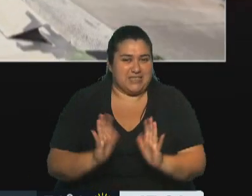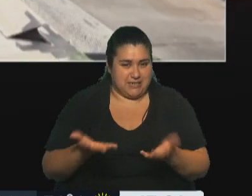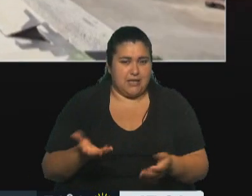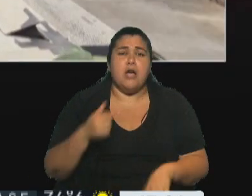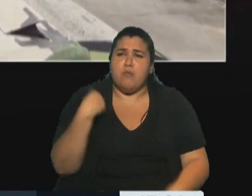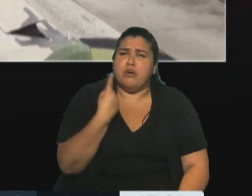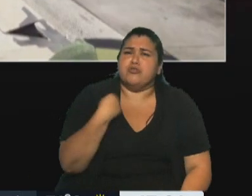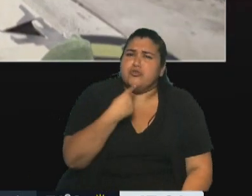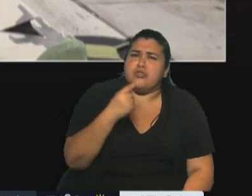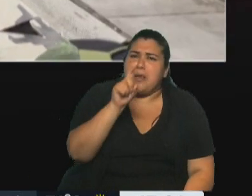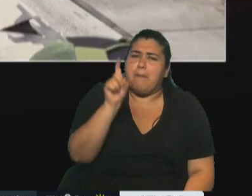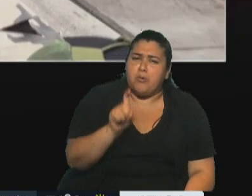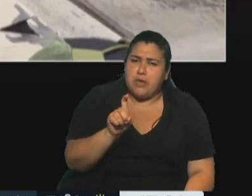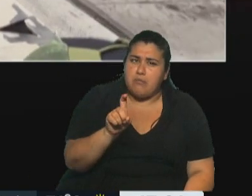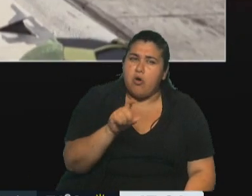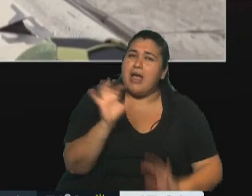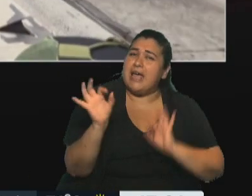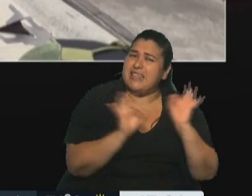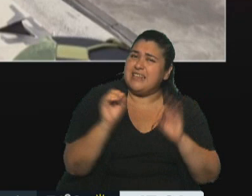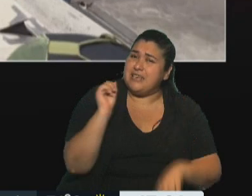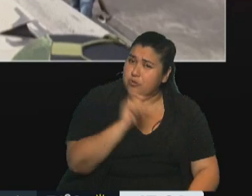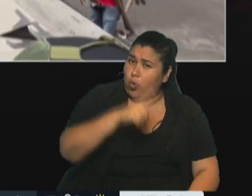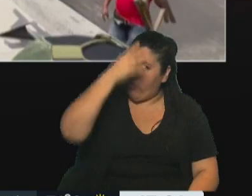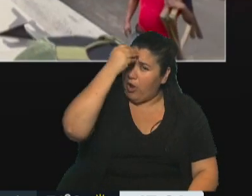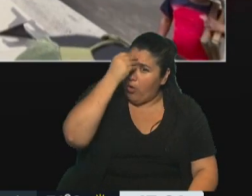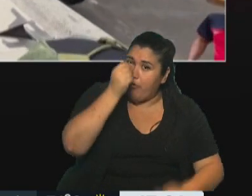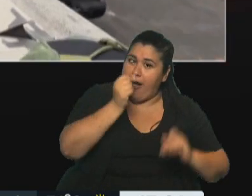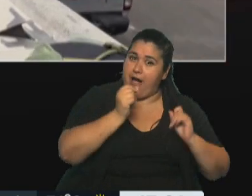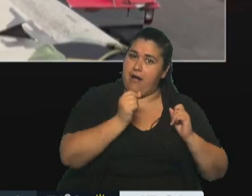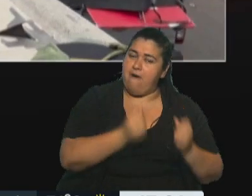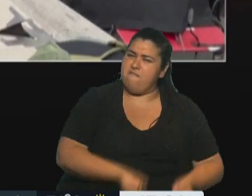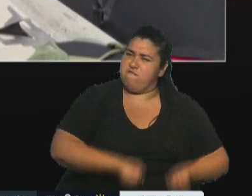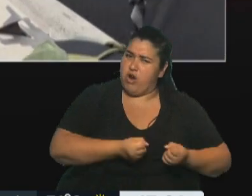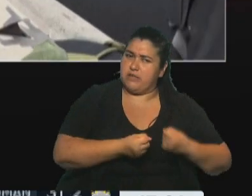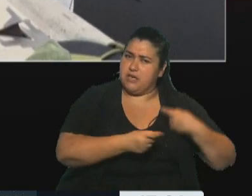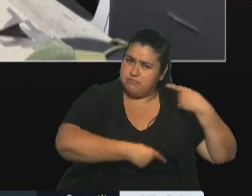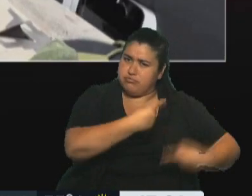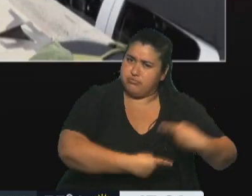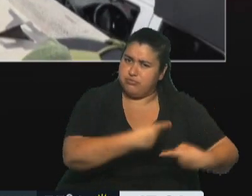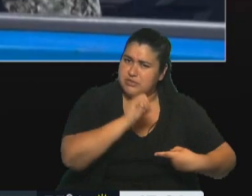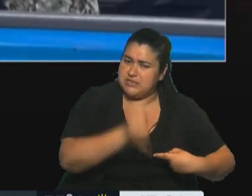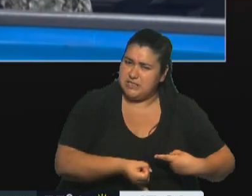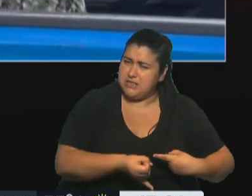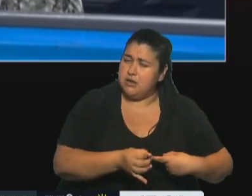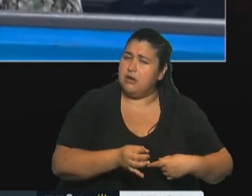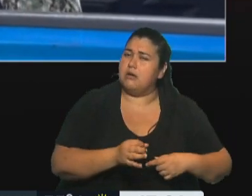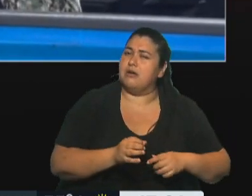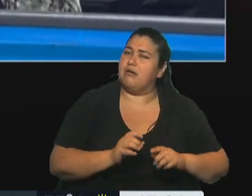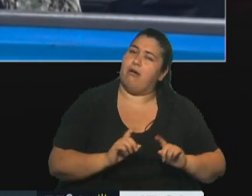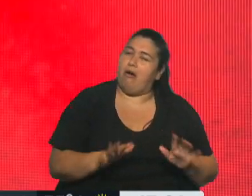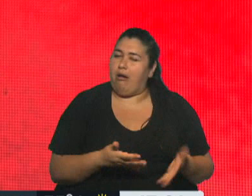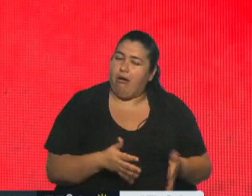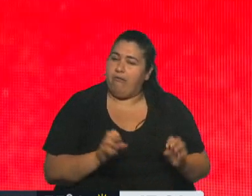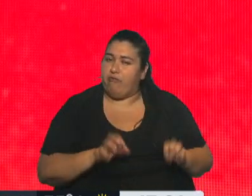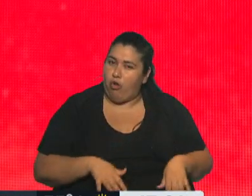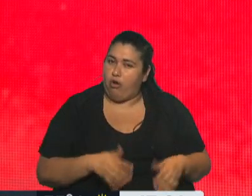realidad es, ¿la política de Noboa será sustentable? Porque si efectivamente, además de... Ataca